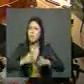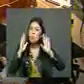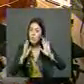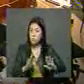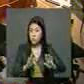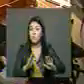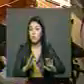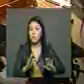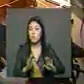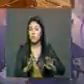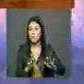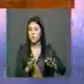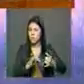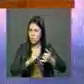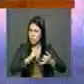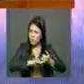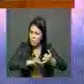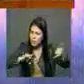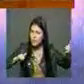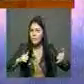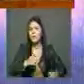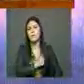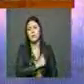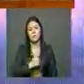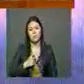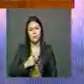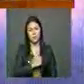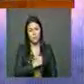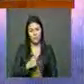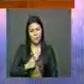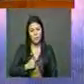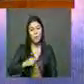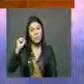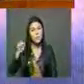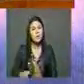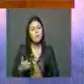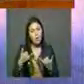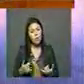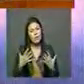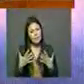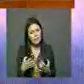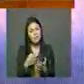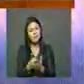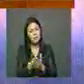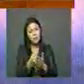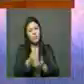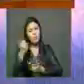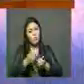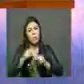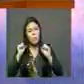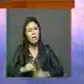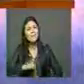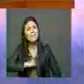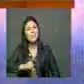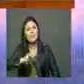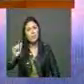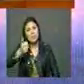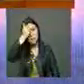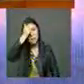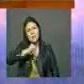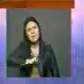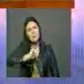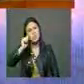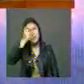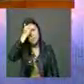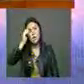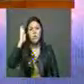así que por vía de ese pretendido e inexistente derecho fundamental